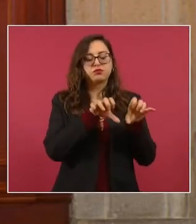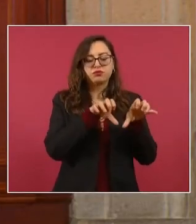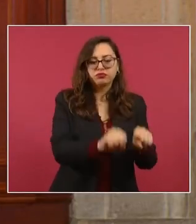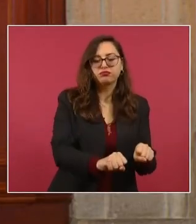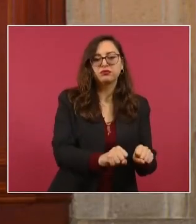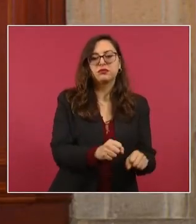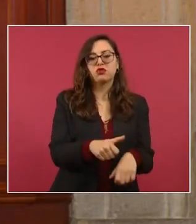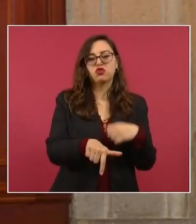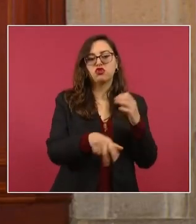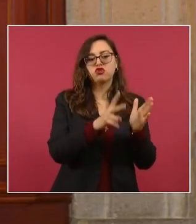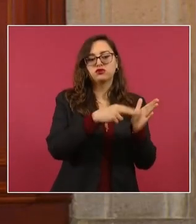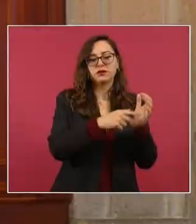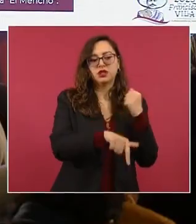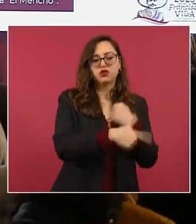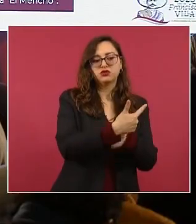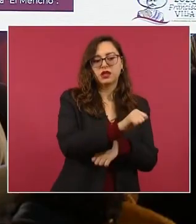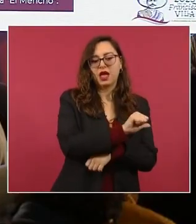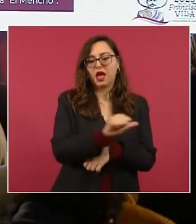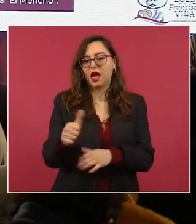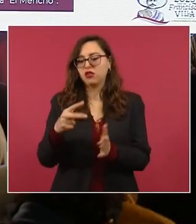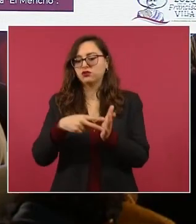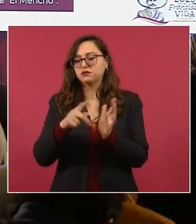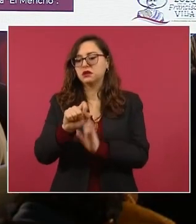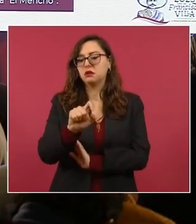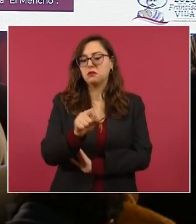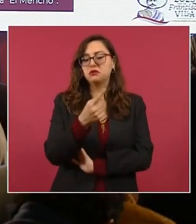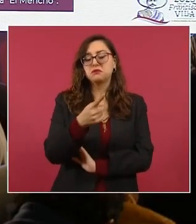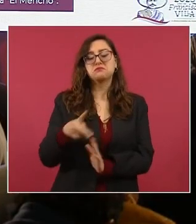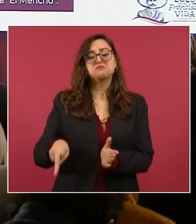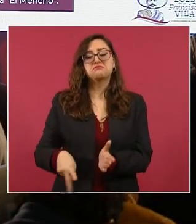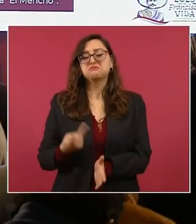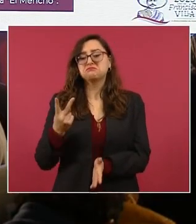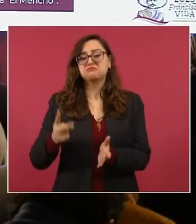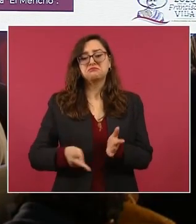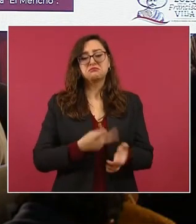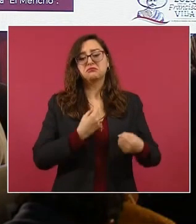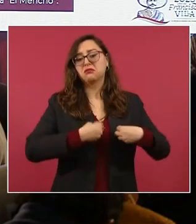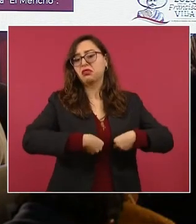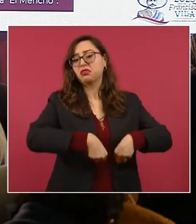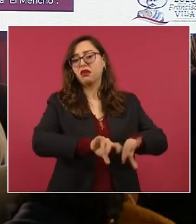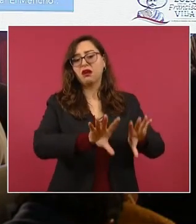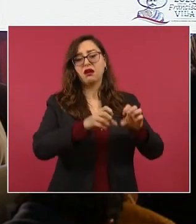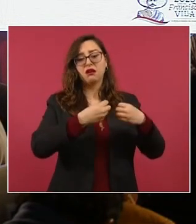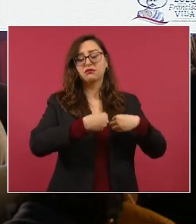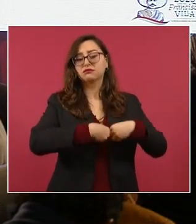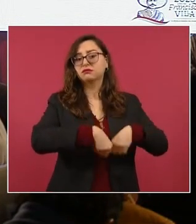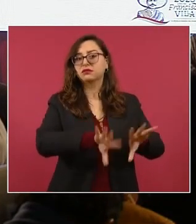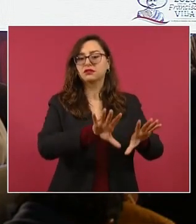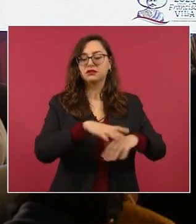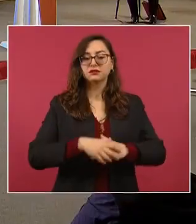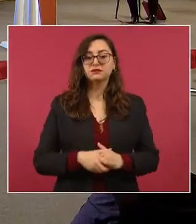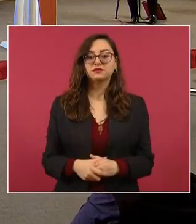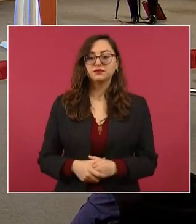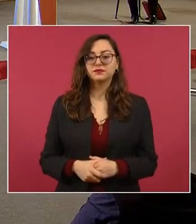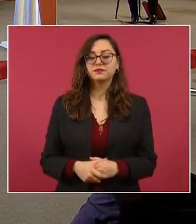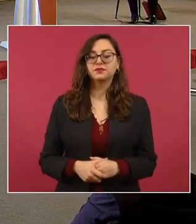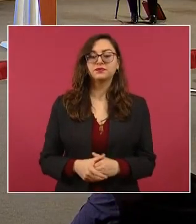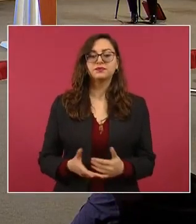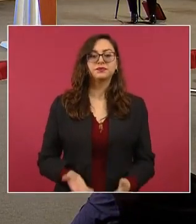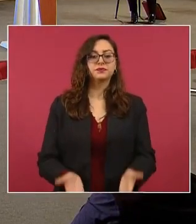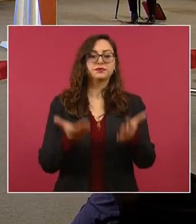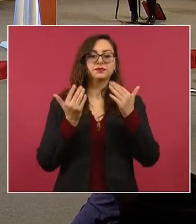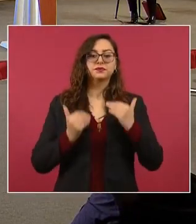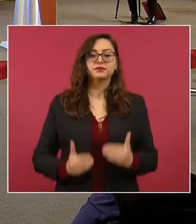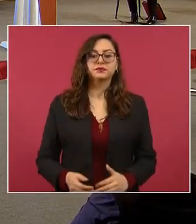y 2021 y en todos los casos fue dejado en libertad. Adelante. Bueno,